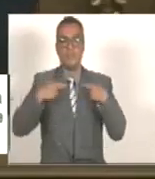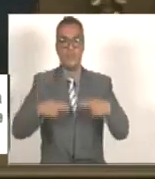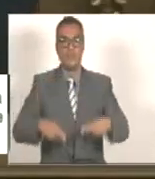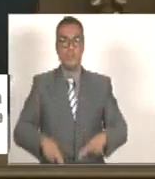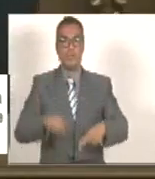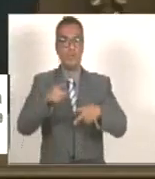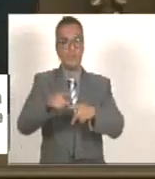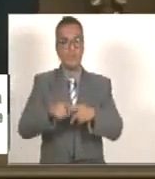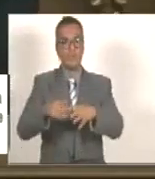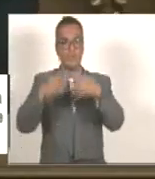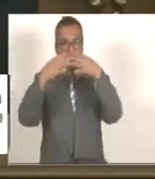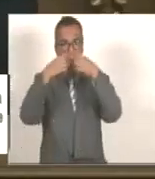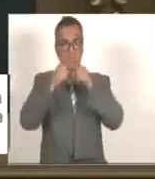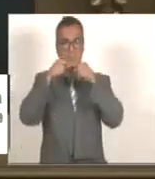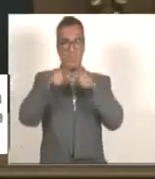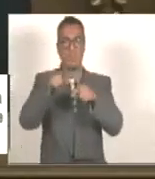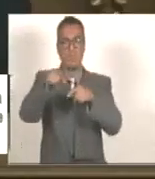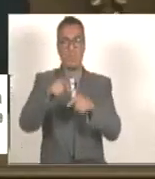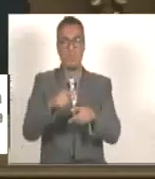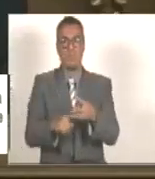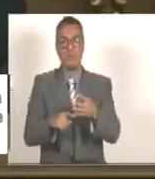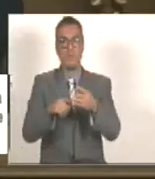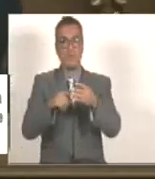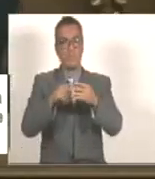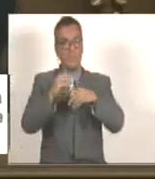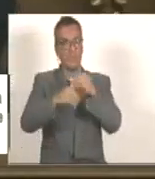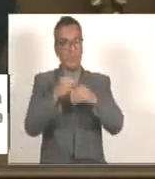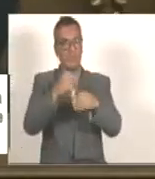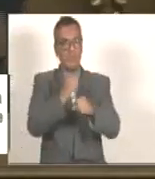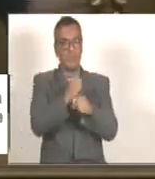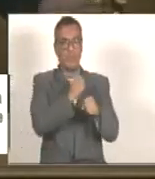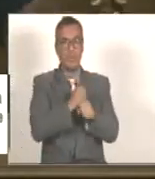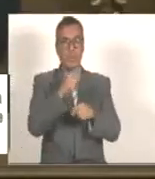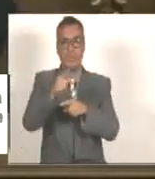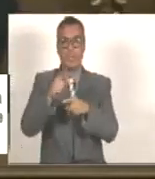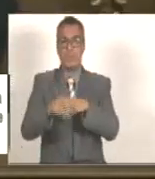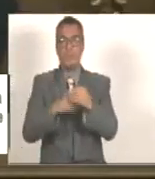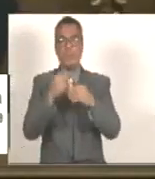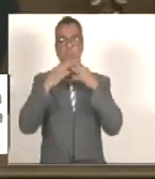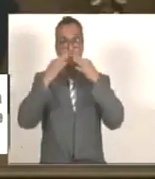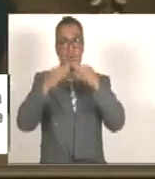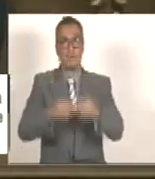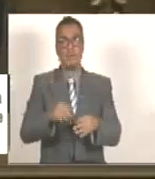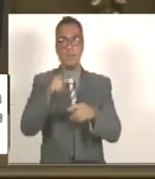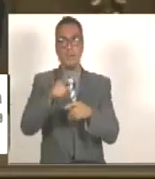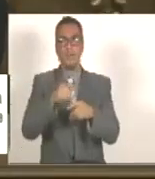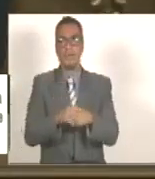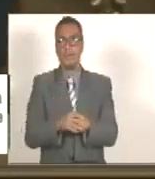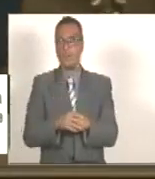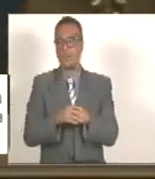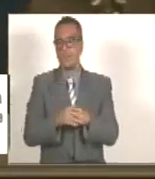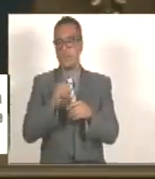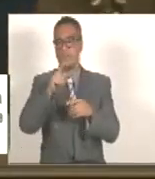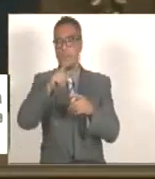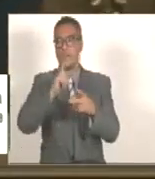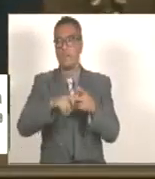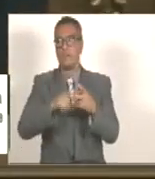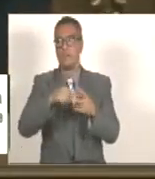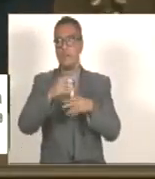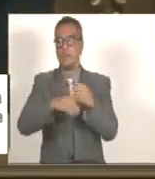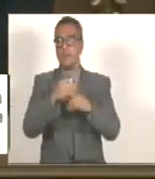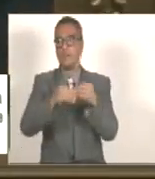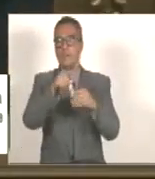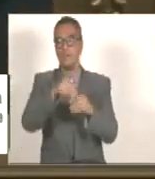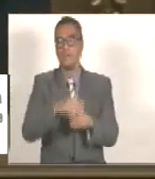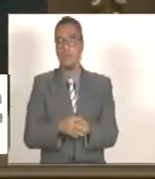cada privado de libertad en estos operativos que se lleven a cabo, que estoy seguro no solamente será Tocorón, sino que serán